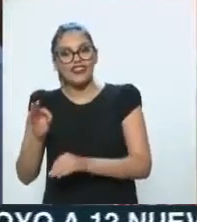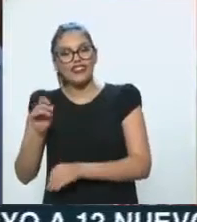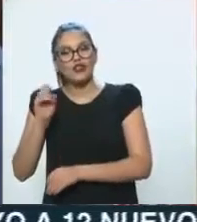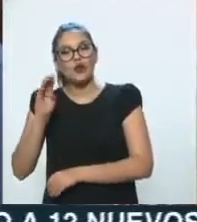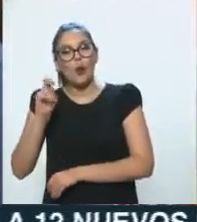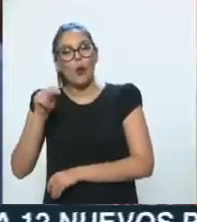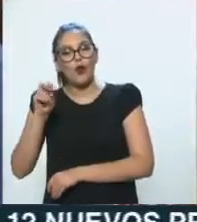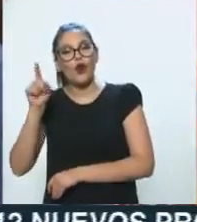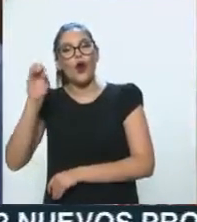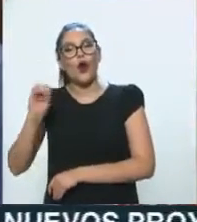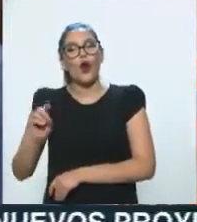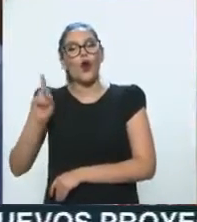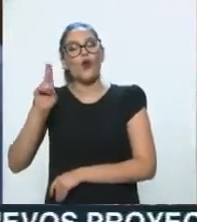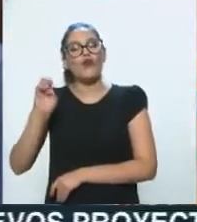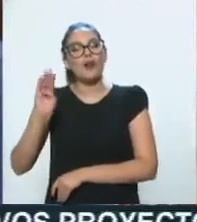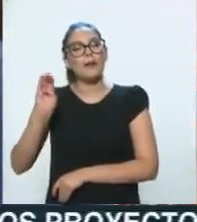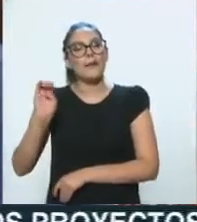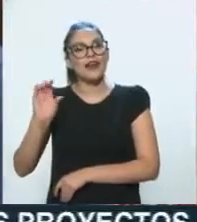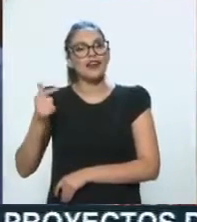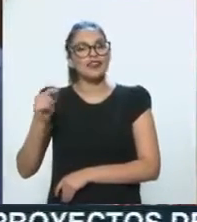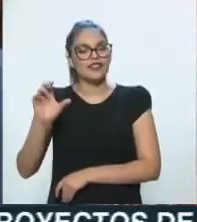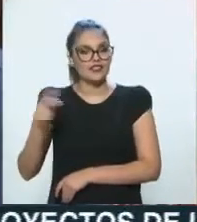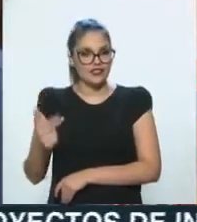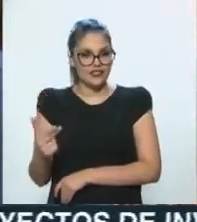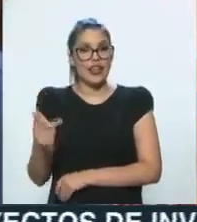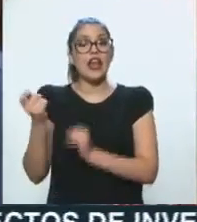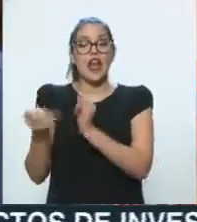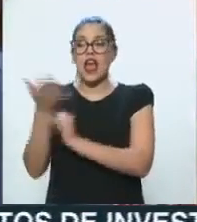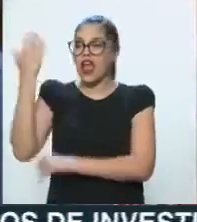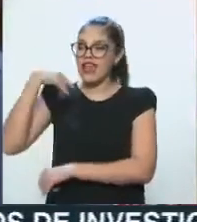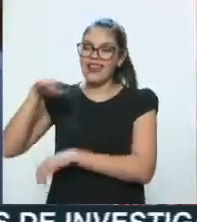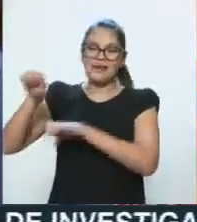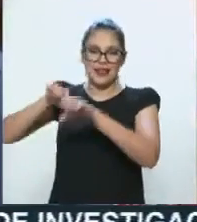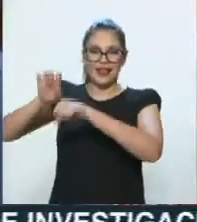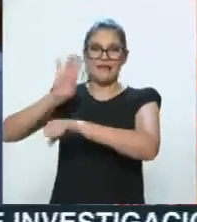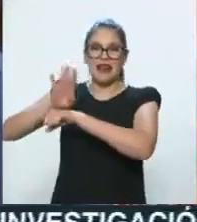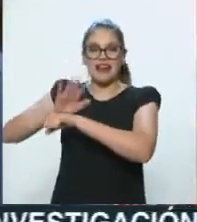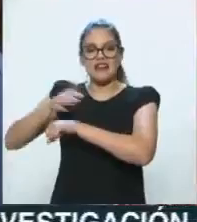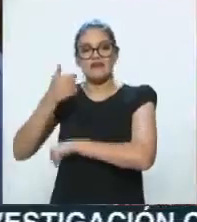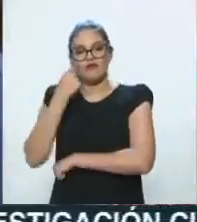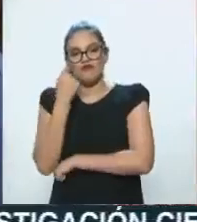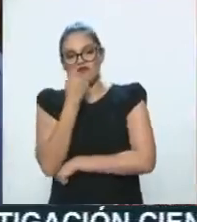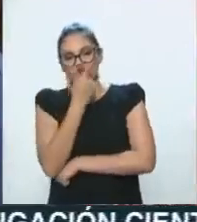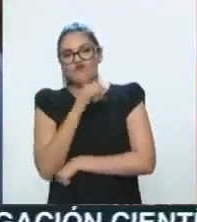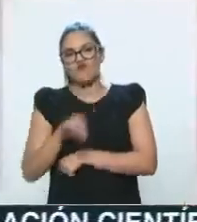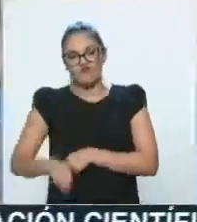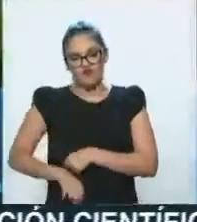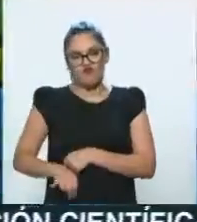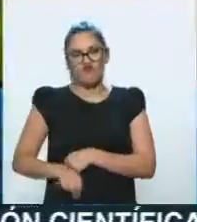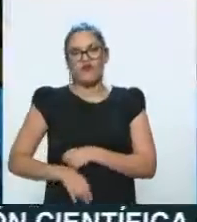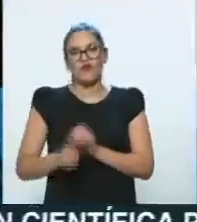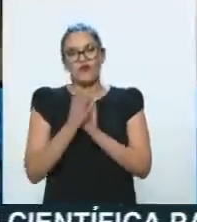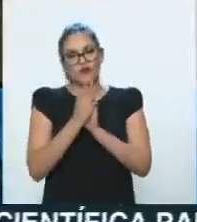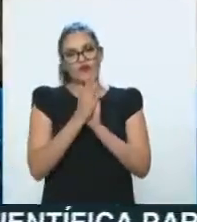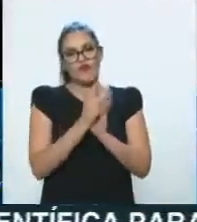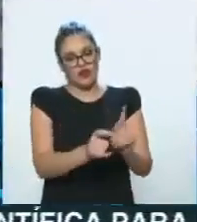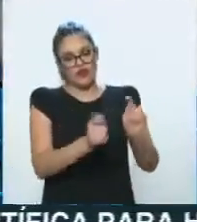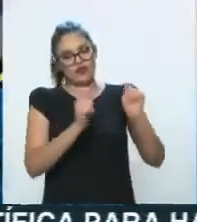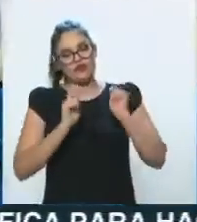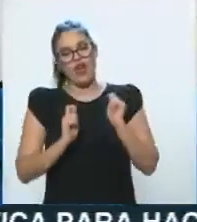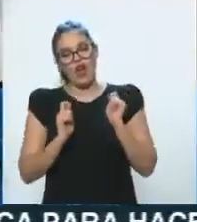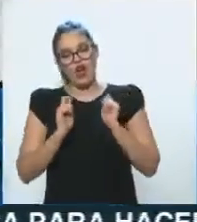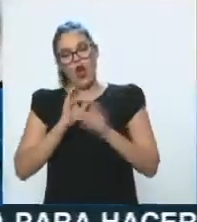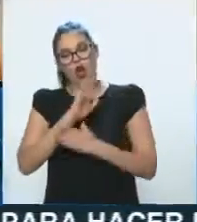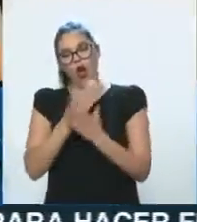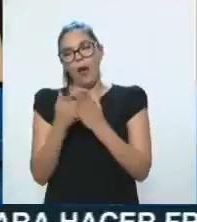esta empresa brasileña que estaba interesada en la en que le adjudicaran contratos